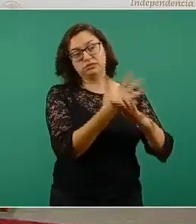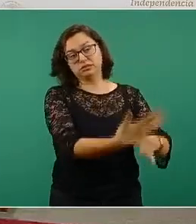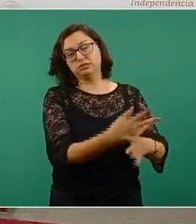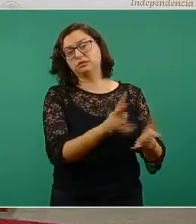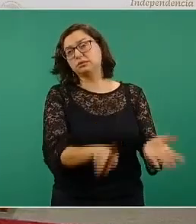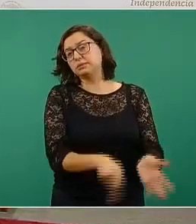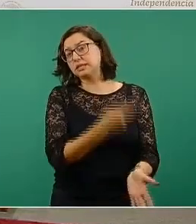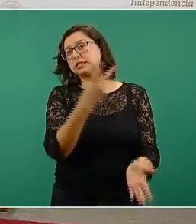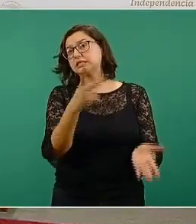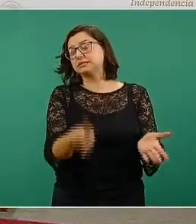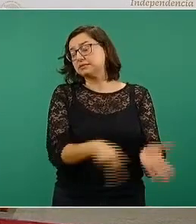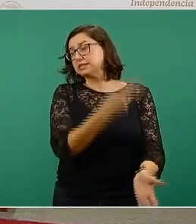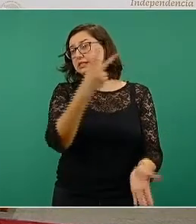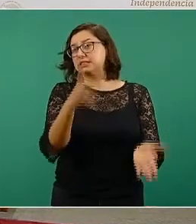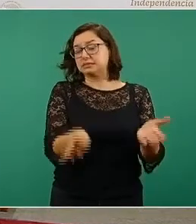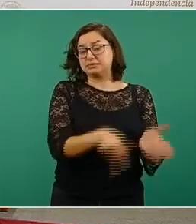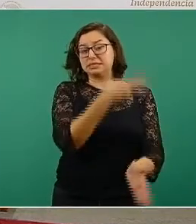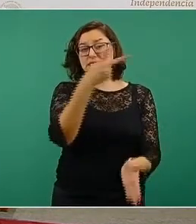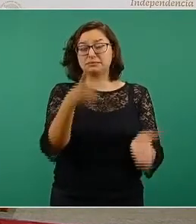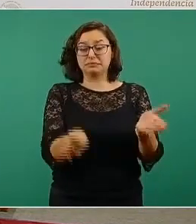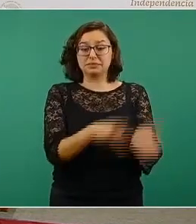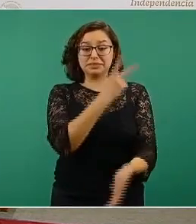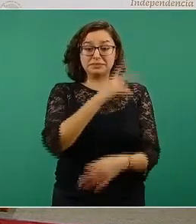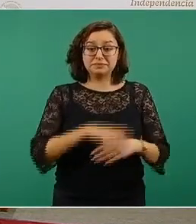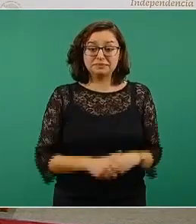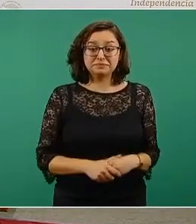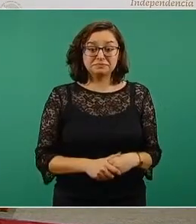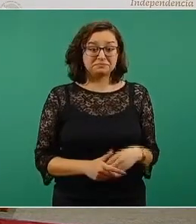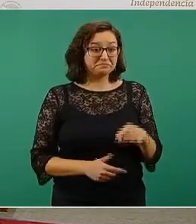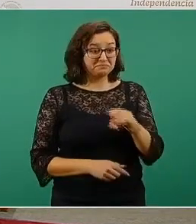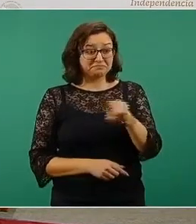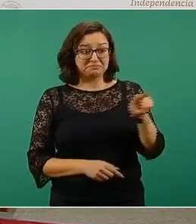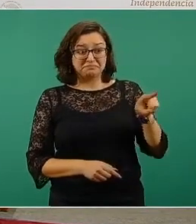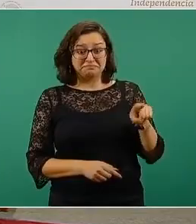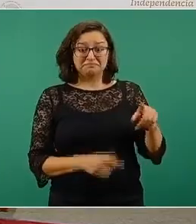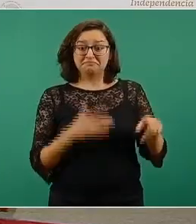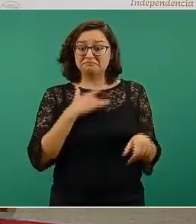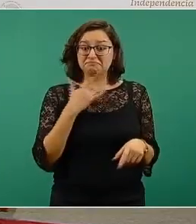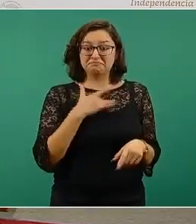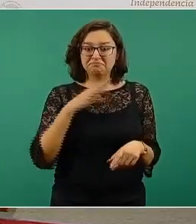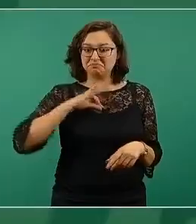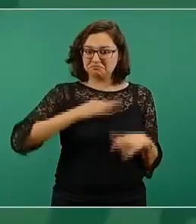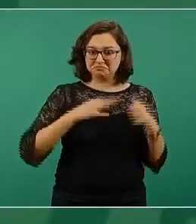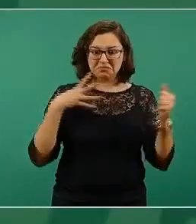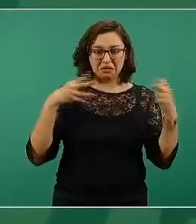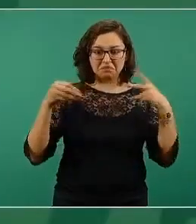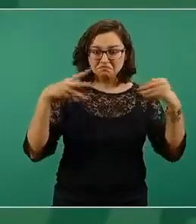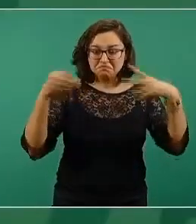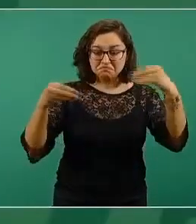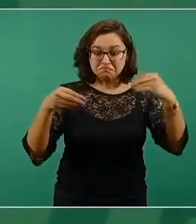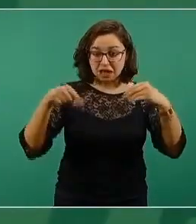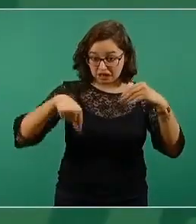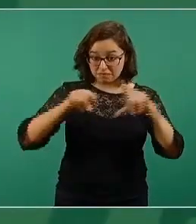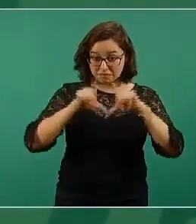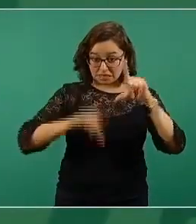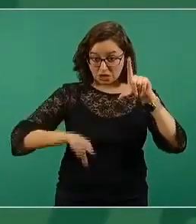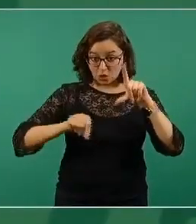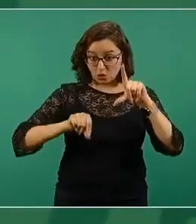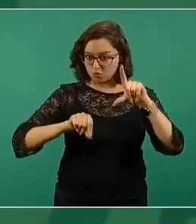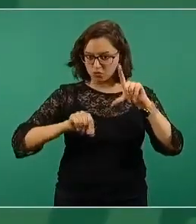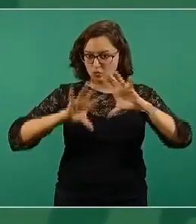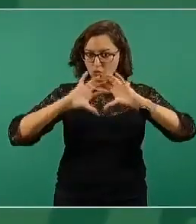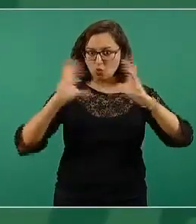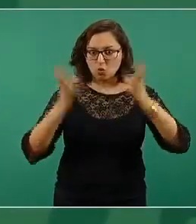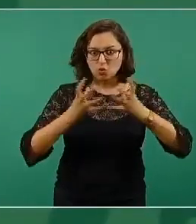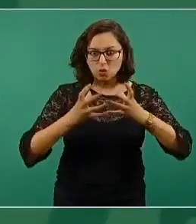cómo pareciera que no les parece catastrófico el fenómeno de la epidemia, no solo en México, sino en el mundo. Cuando usé